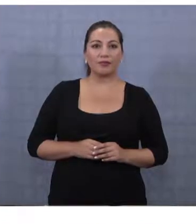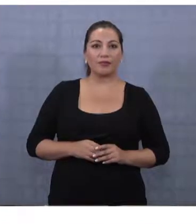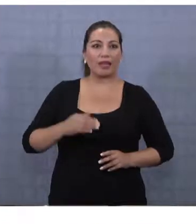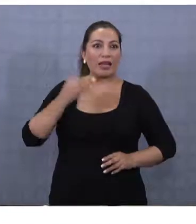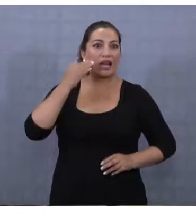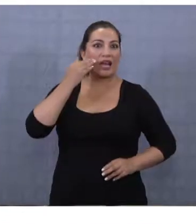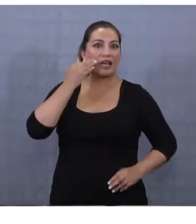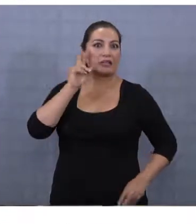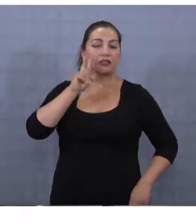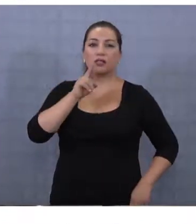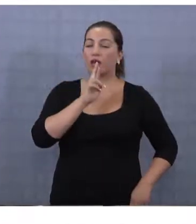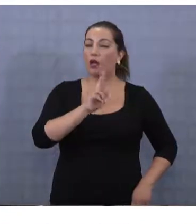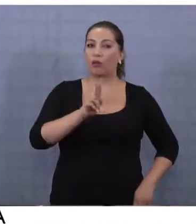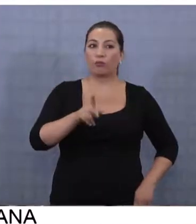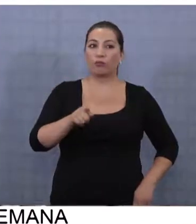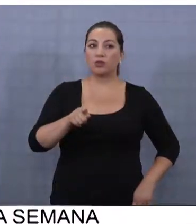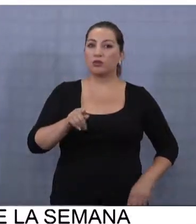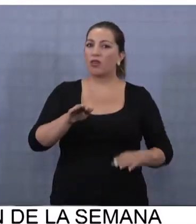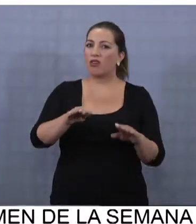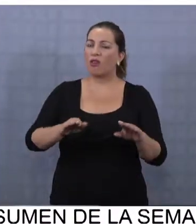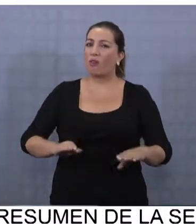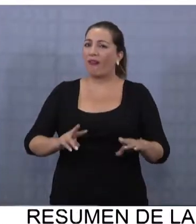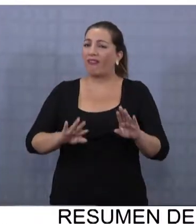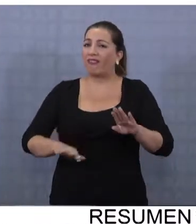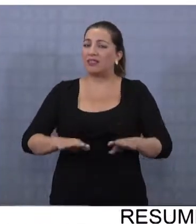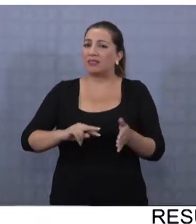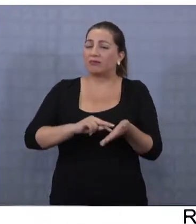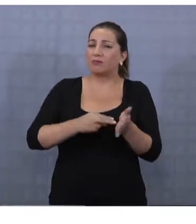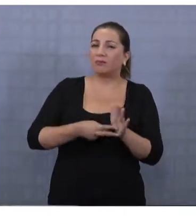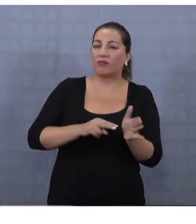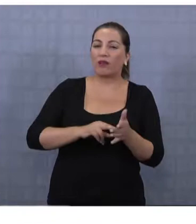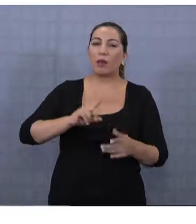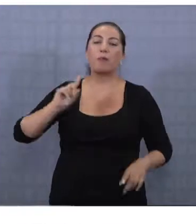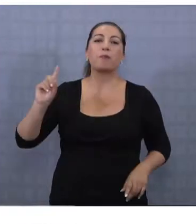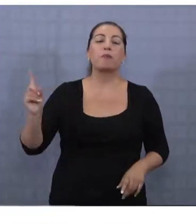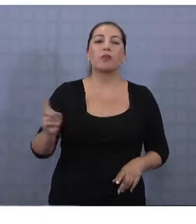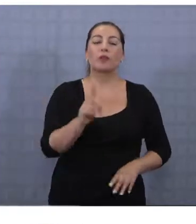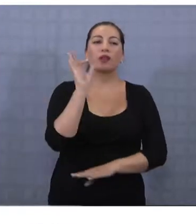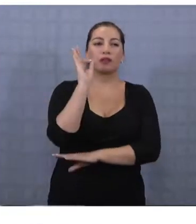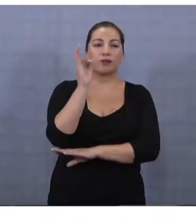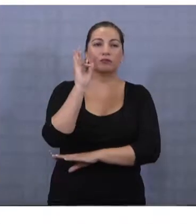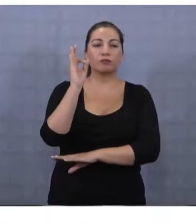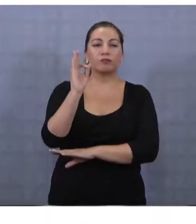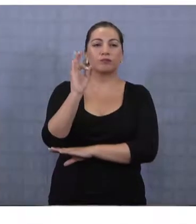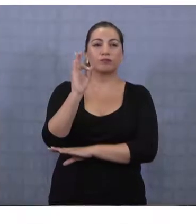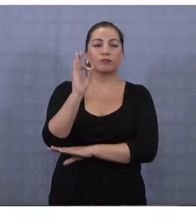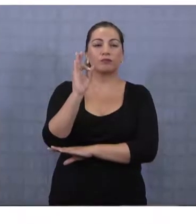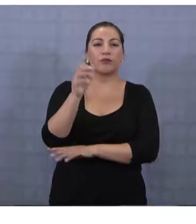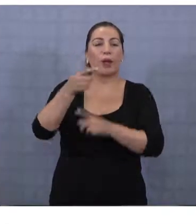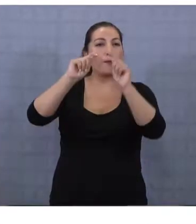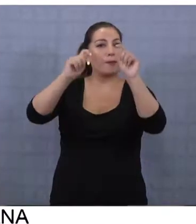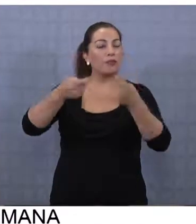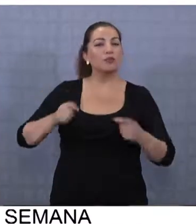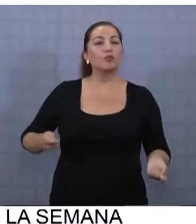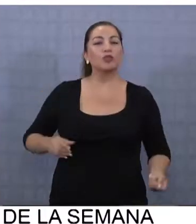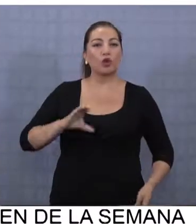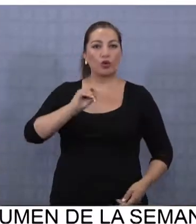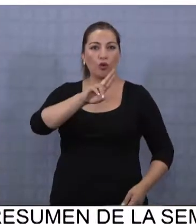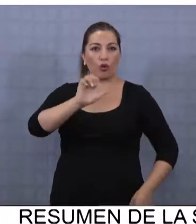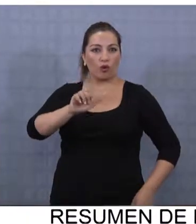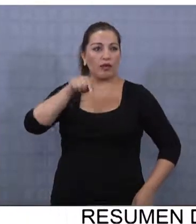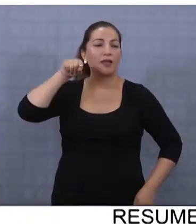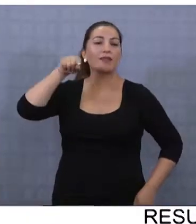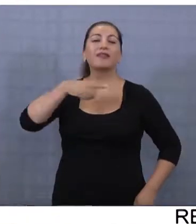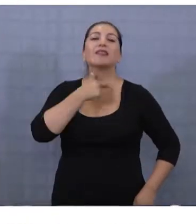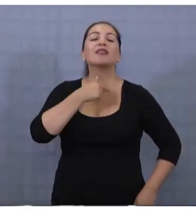Casi sin resultados, pero con las usuales controversias, transcurrió la primera sesión de la Comisión de Inversión y Presupuestos del Consejo Regional,